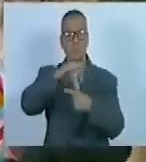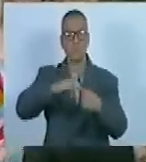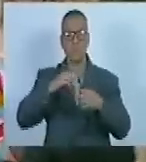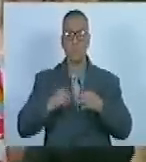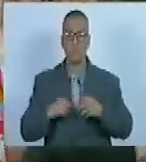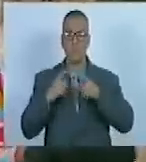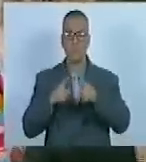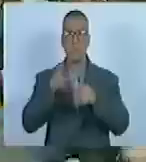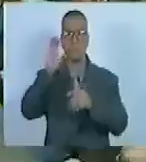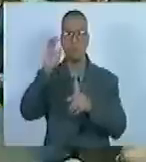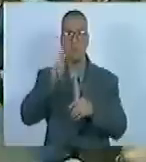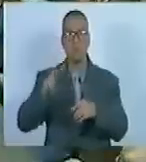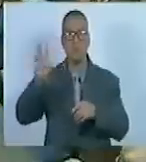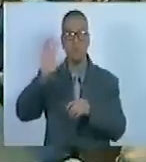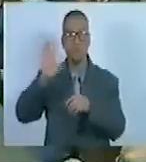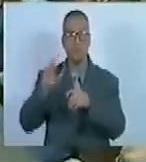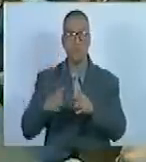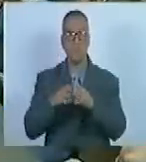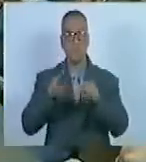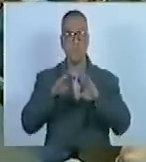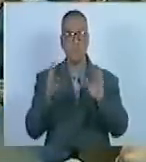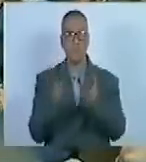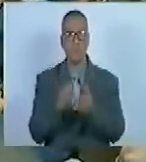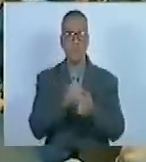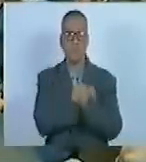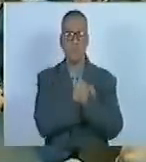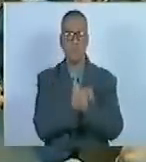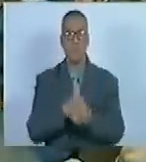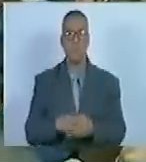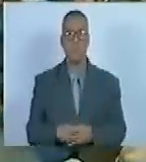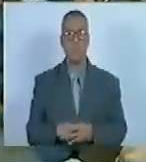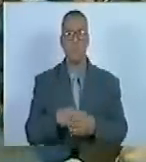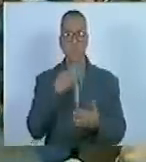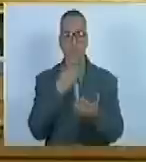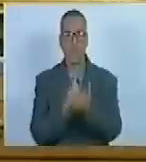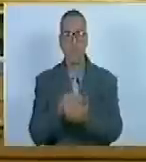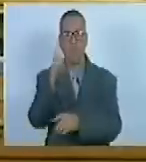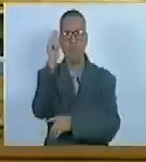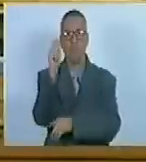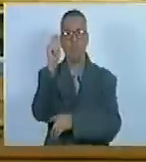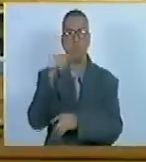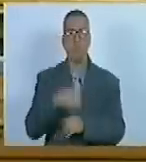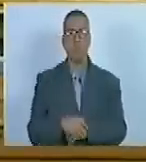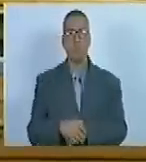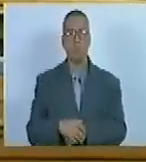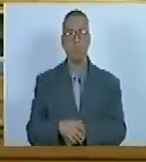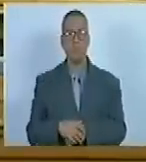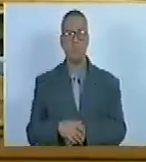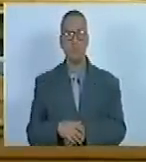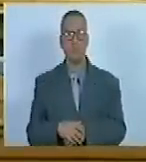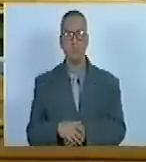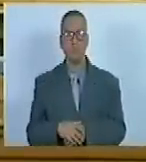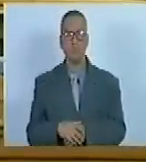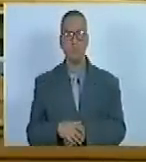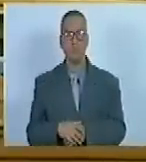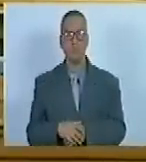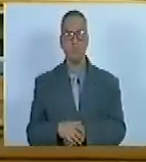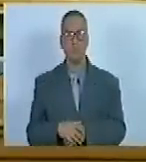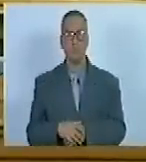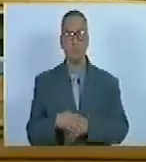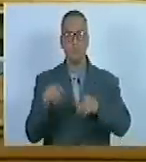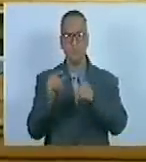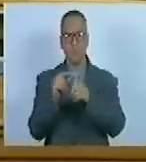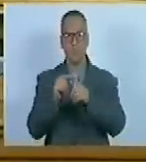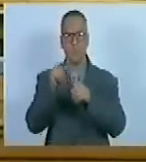sana de la patria venezolana para el mundo. Un abrazo. Gracias, diputado. Voy a dejar el